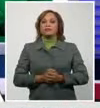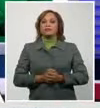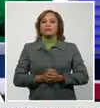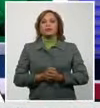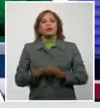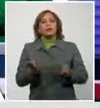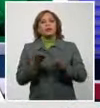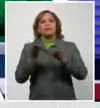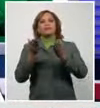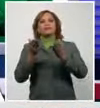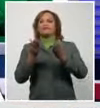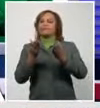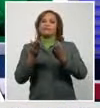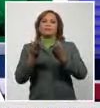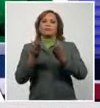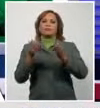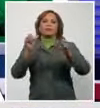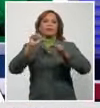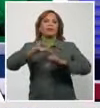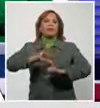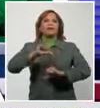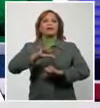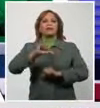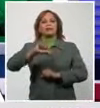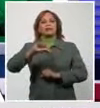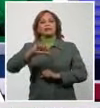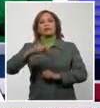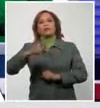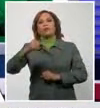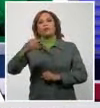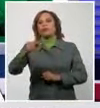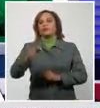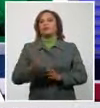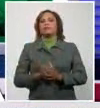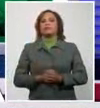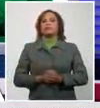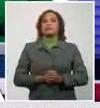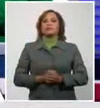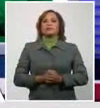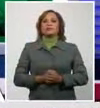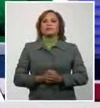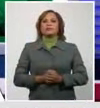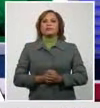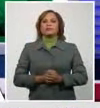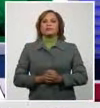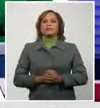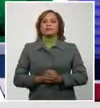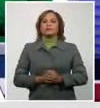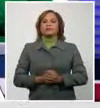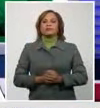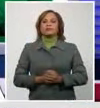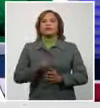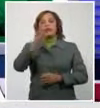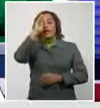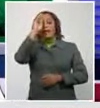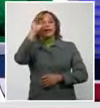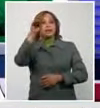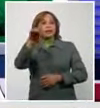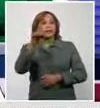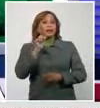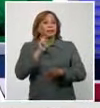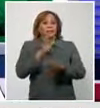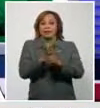muy tórpida en este cuadro, en este periodo de tiempo. Incluso ella ingresa